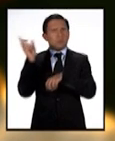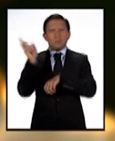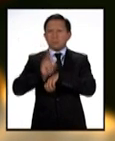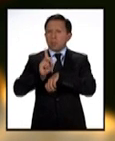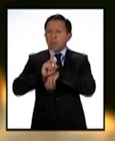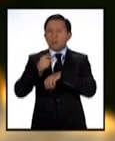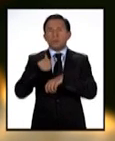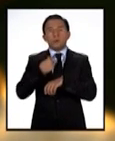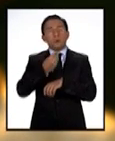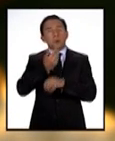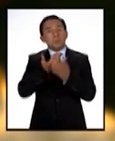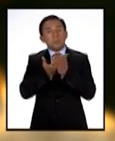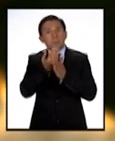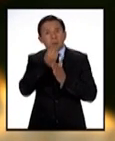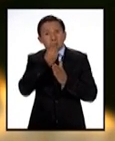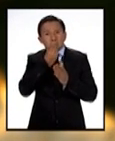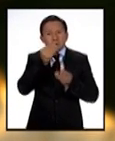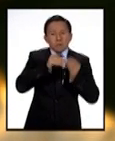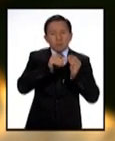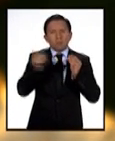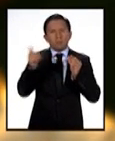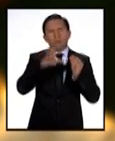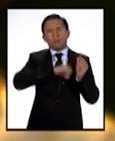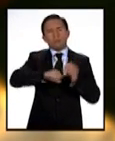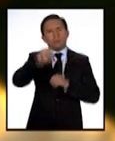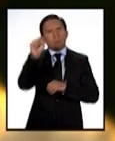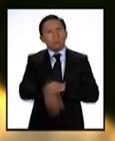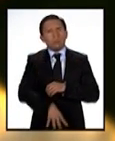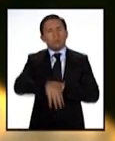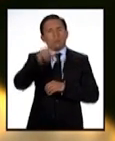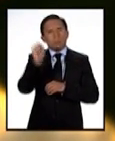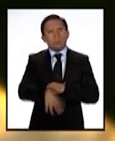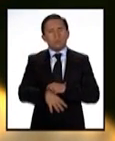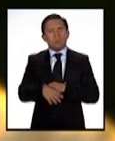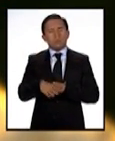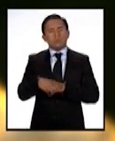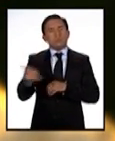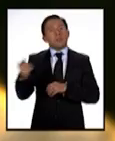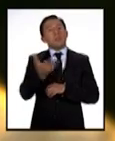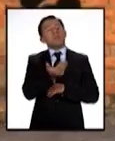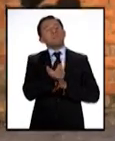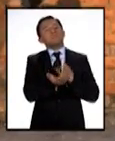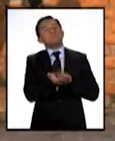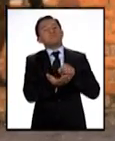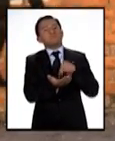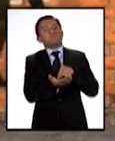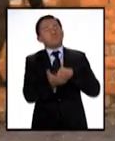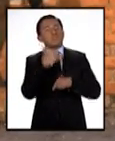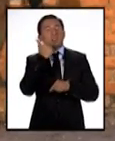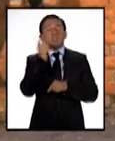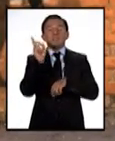mi desayuno, y me pedían 20 pesos diarios.